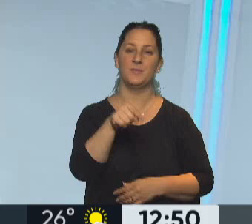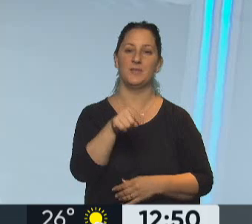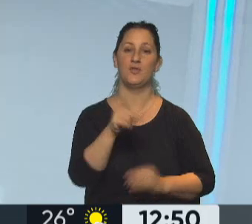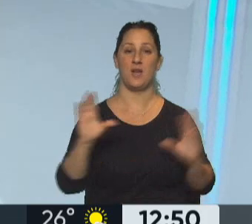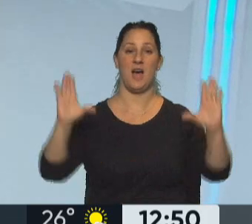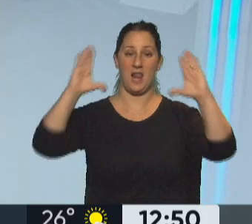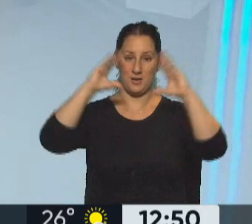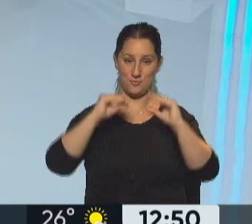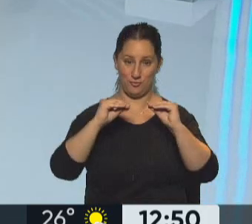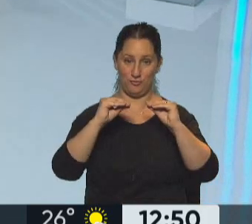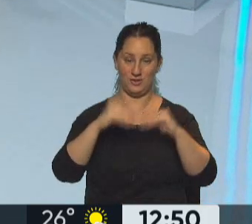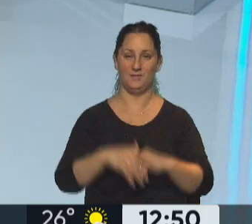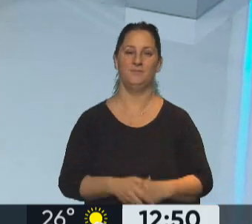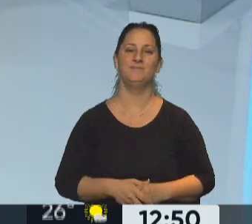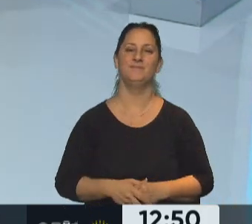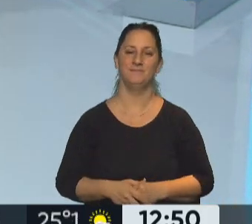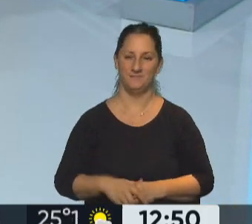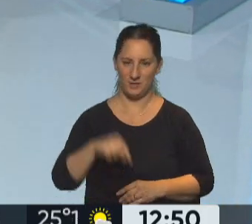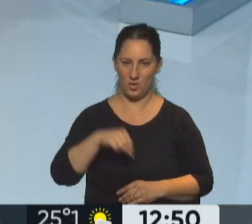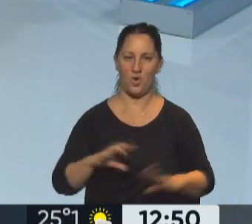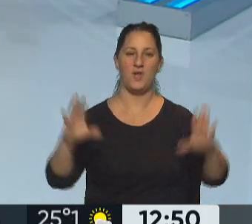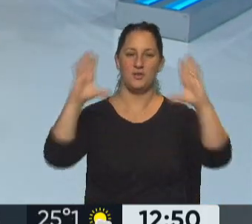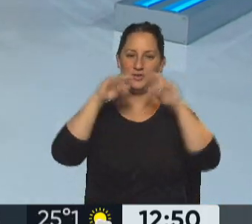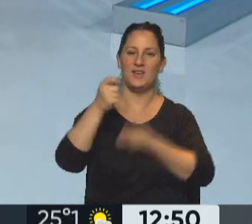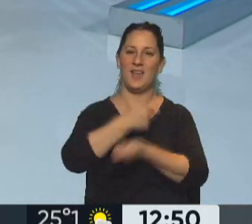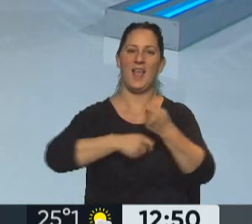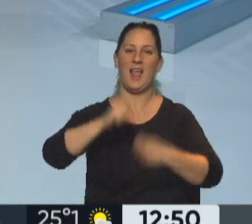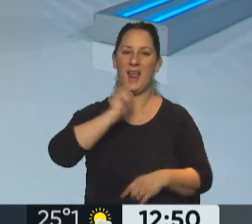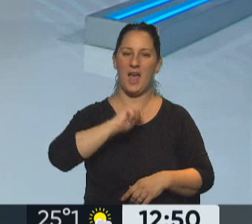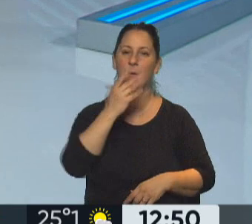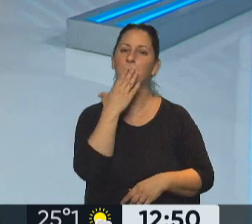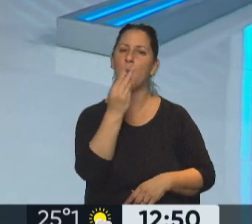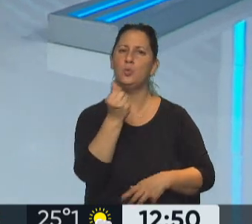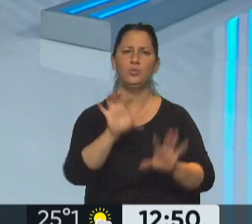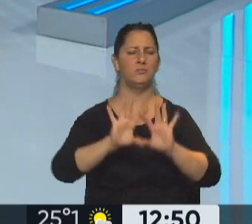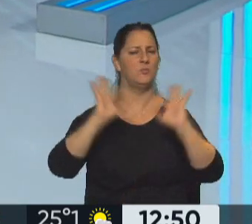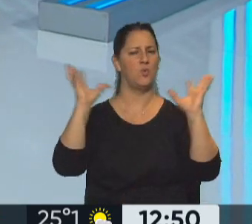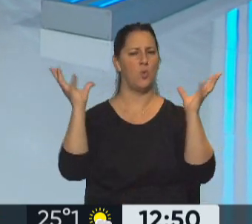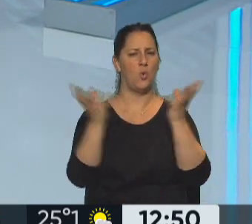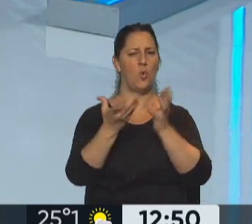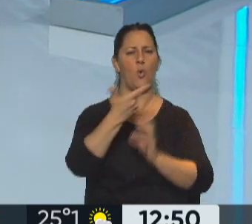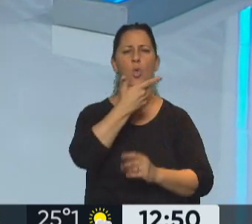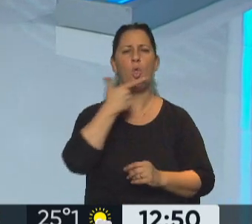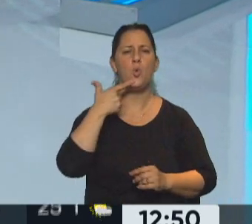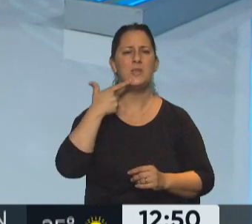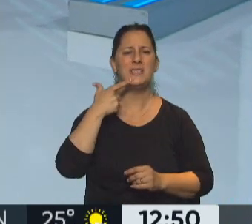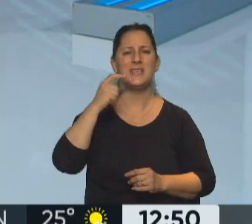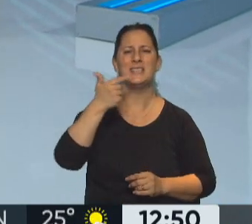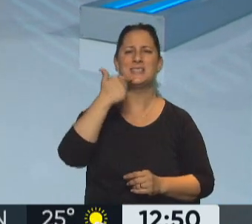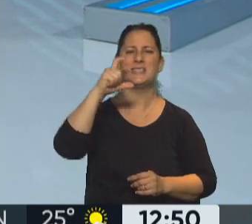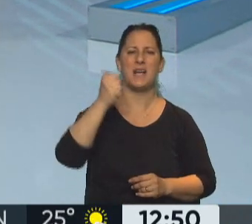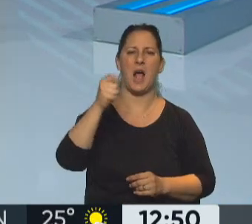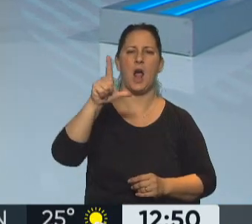noche, ¿eh? La noche esta de esta noche, claro, la noche de las heladerías. Hay un gusto que ya es mundial. Sí. Es dulce escaloneta, ¿eh?